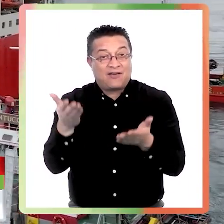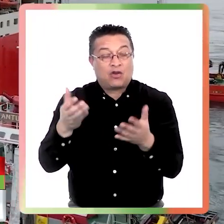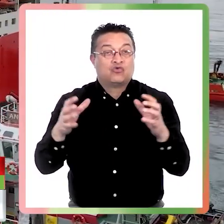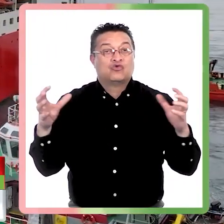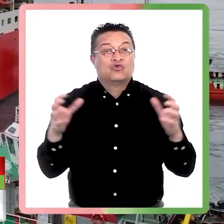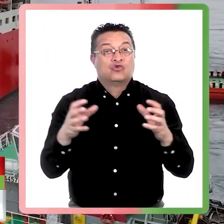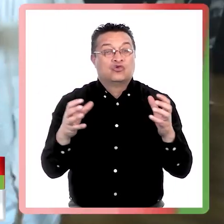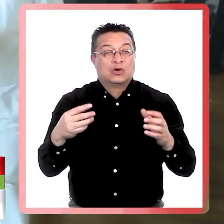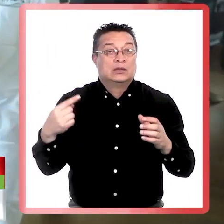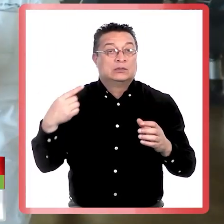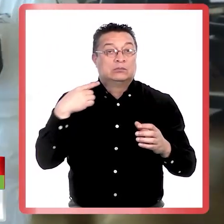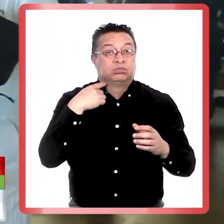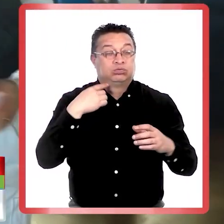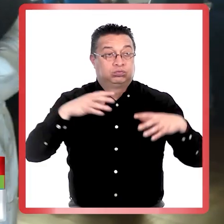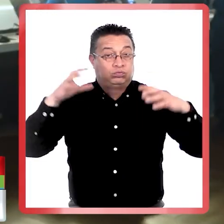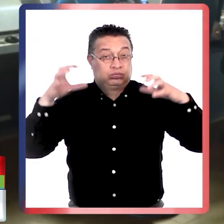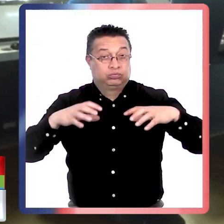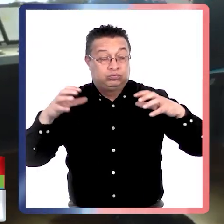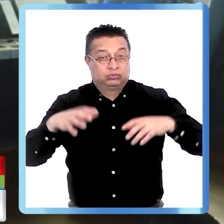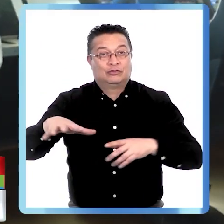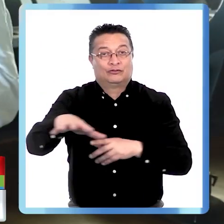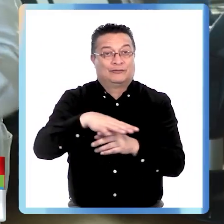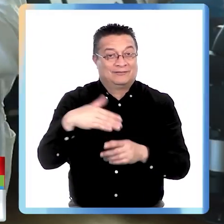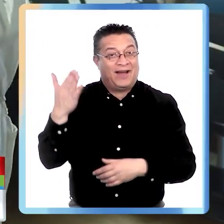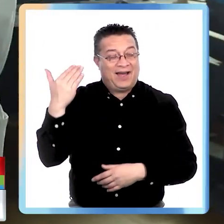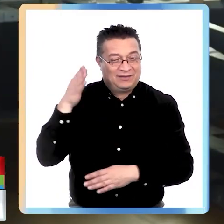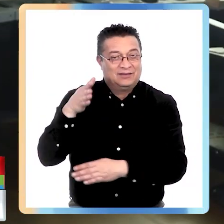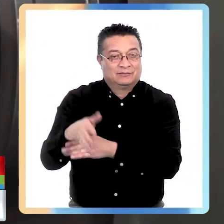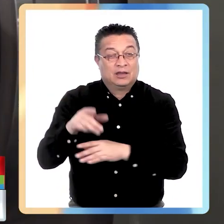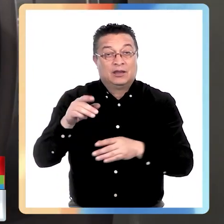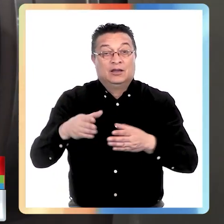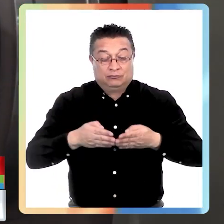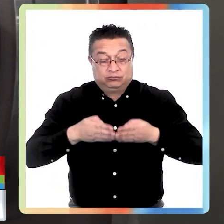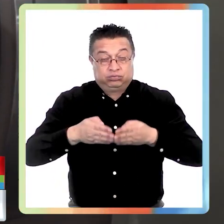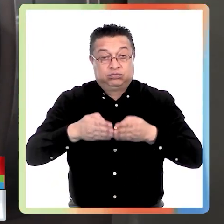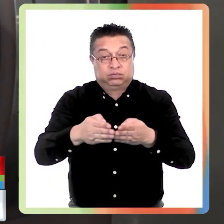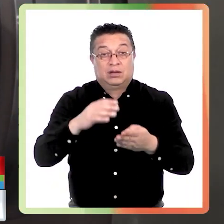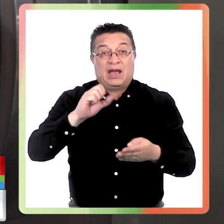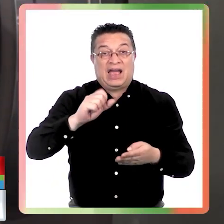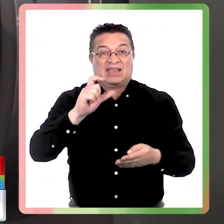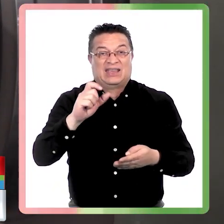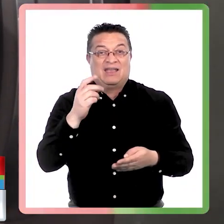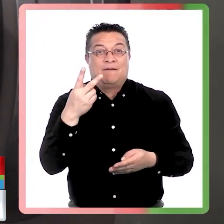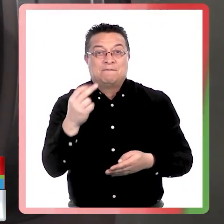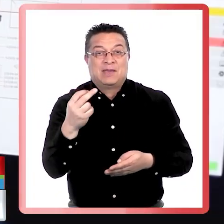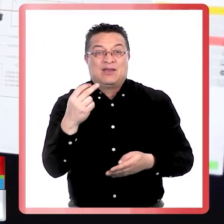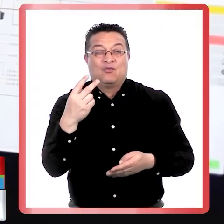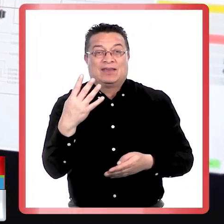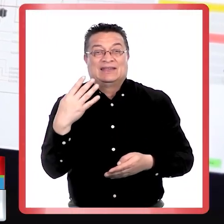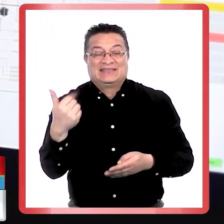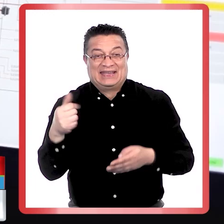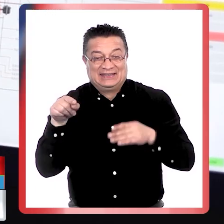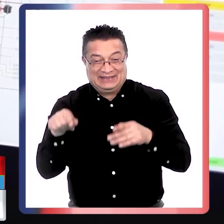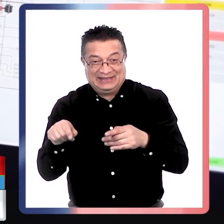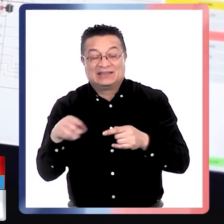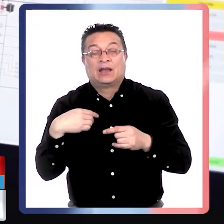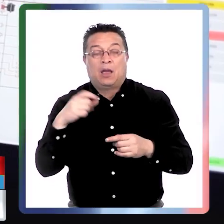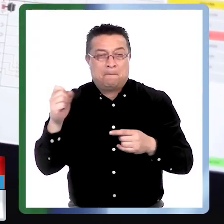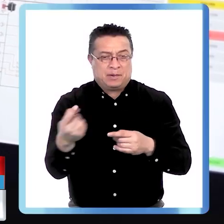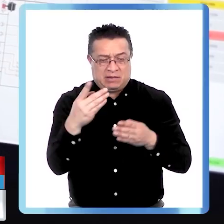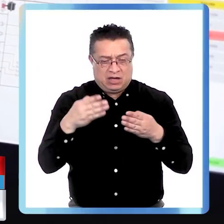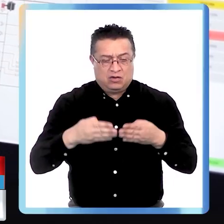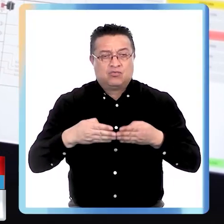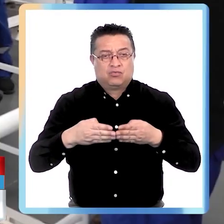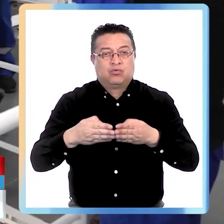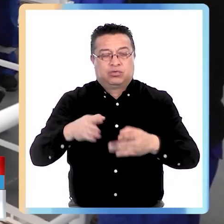evaluar los fuertes impactos del sistema frontal en la zona. El rompehielos AGB-46 Almirante Biel es la primera